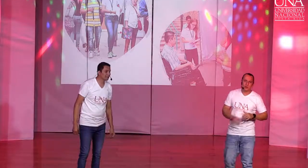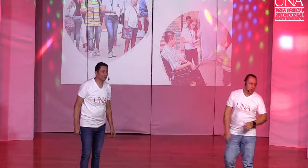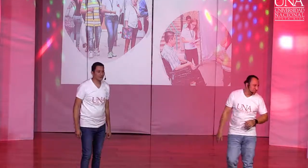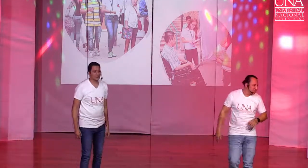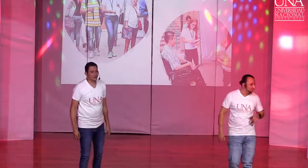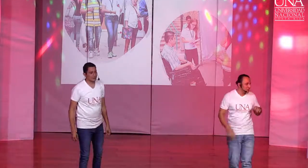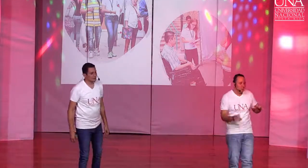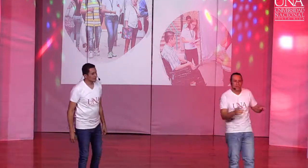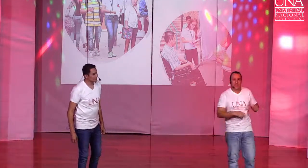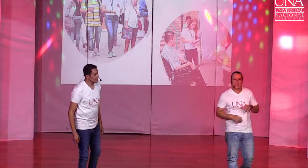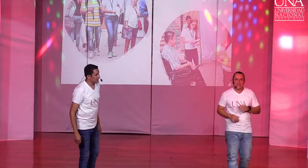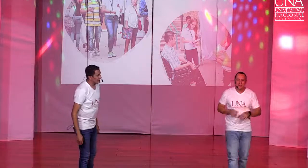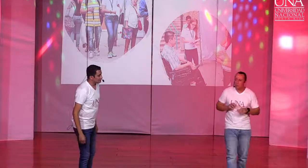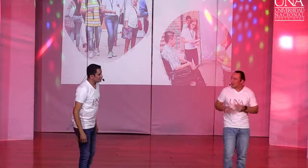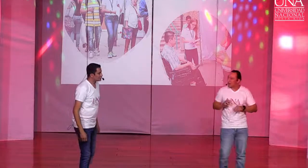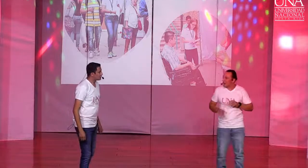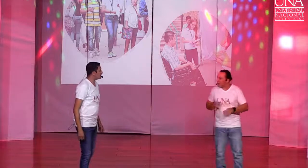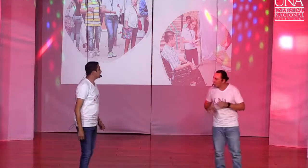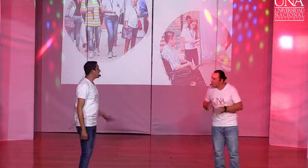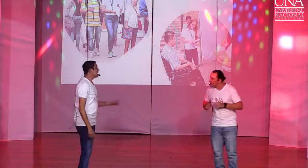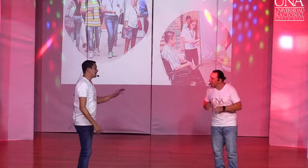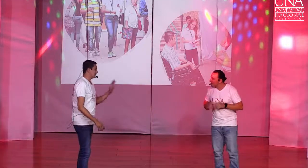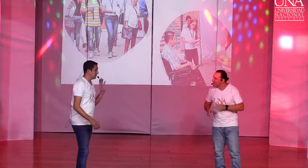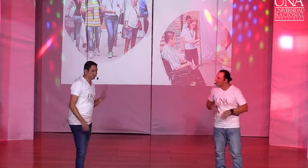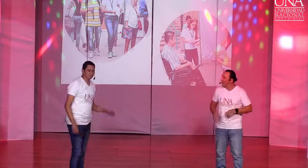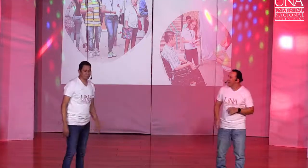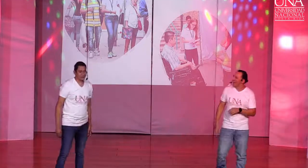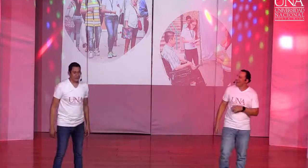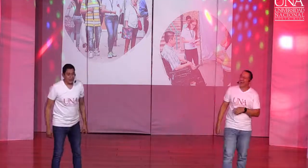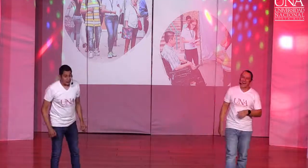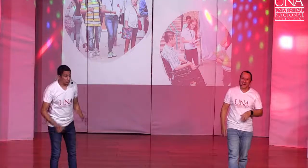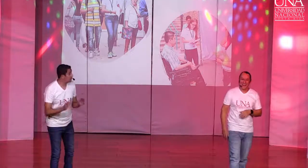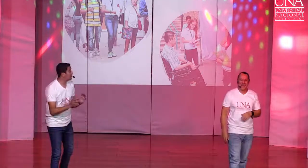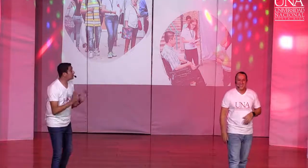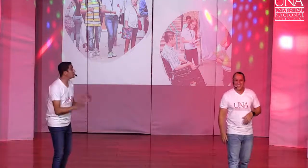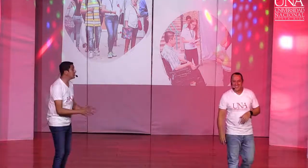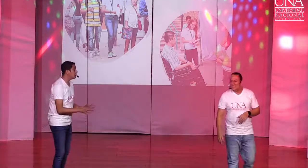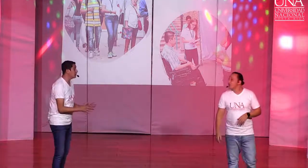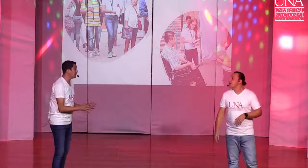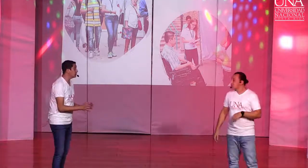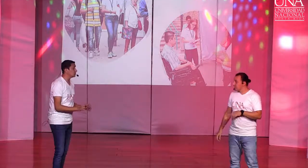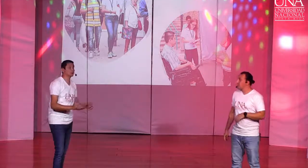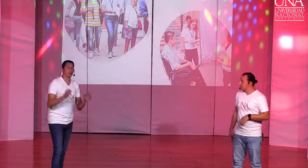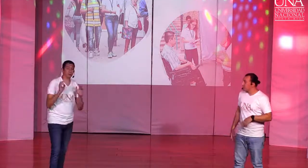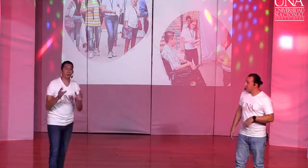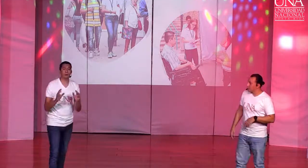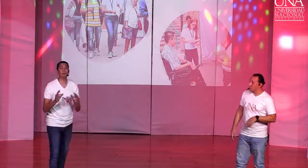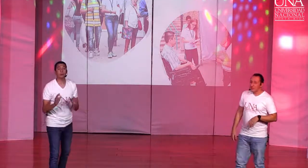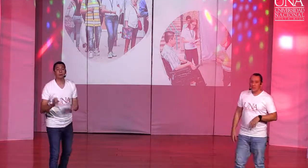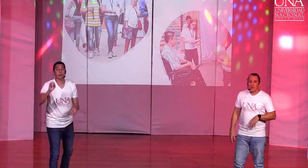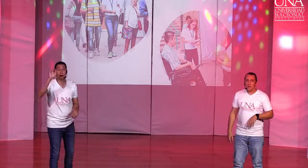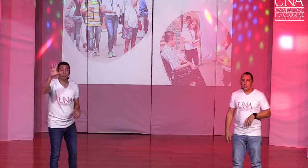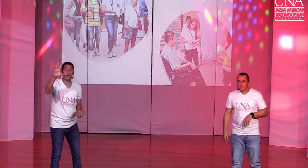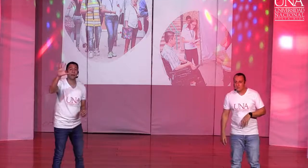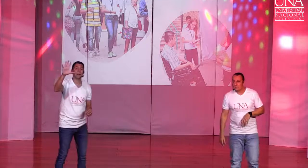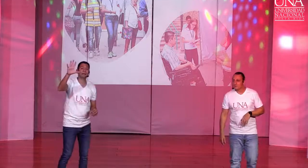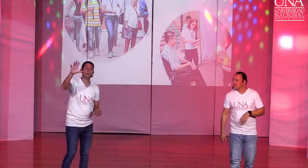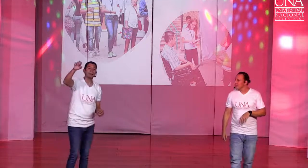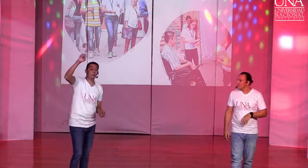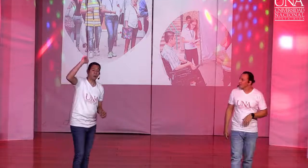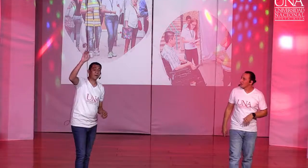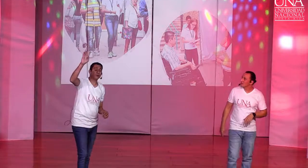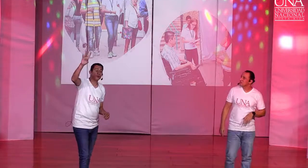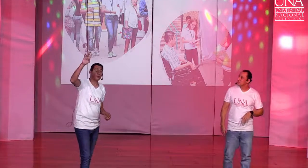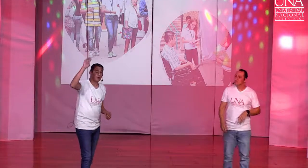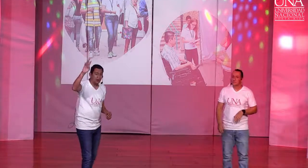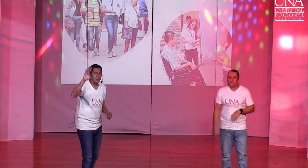segundos, un minuto. Aquí están las compañeras como el call center, ¿verdad? Los primeros cinco, Marito. Los primeros cinco. Los primeros cinco que colocan en el